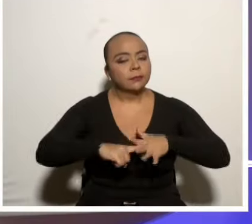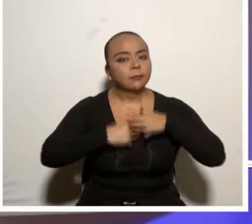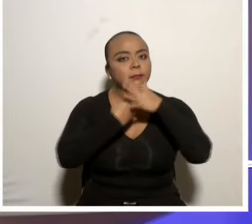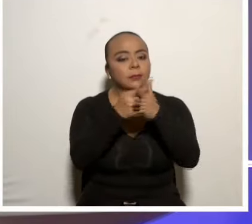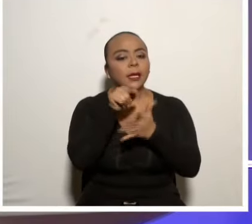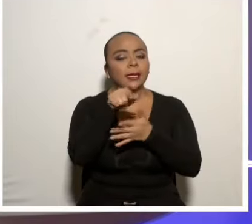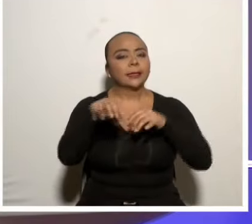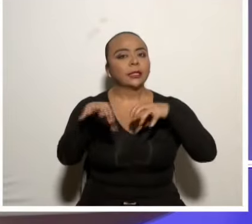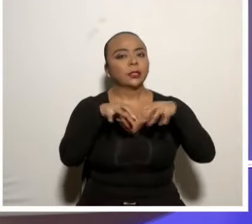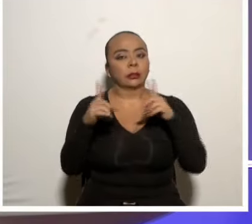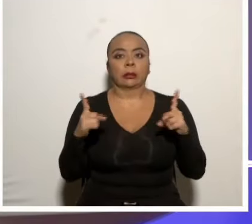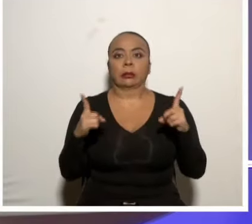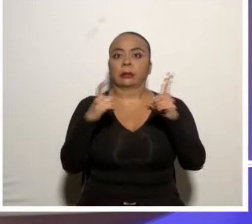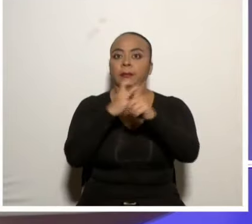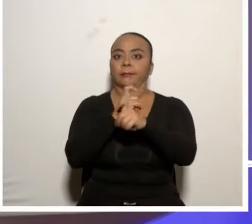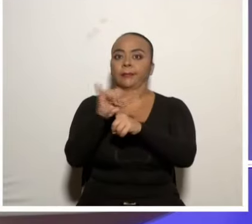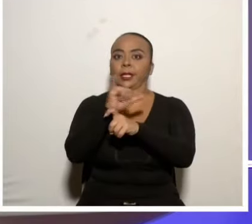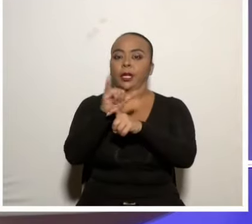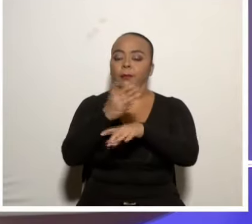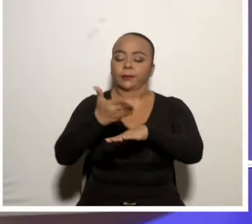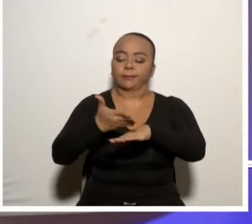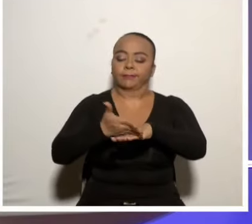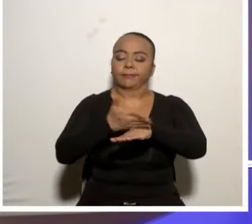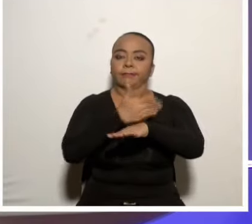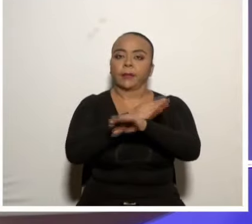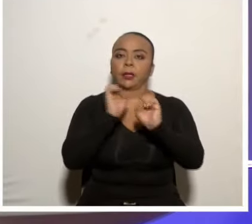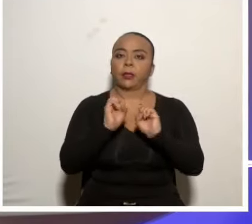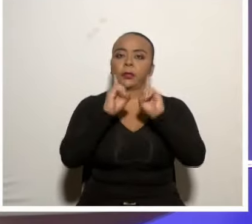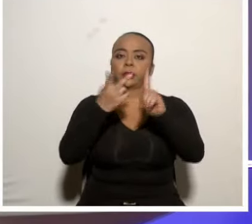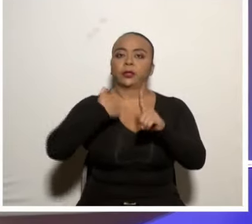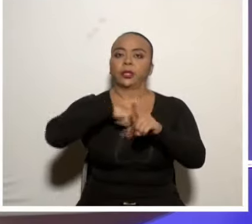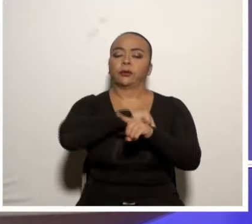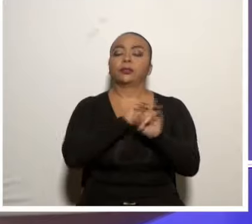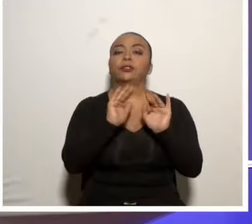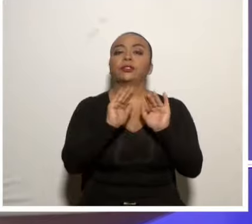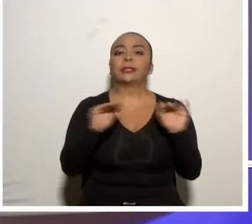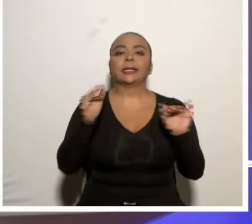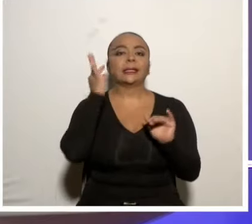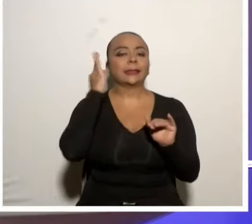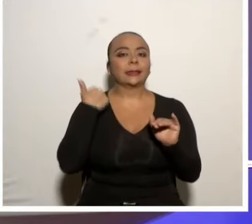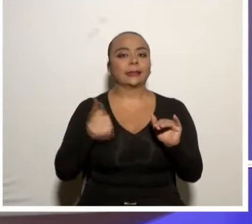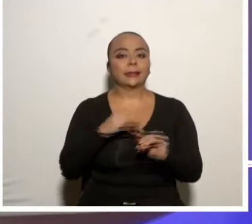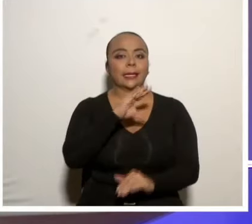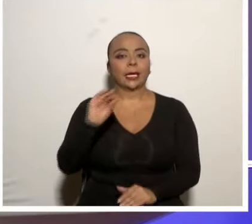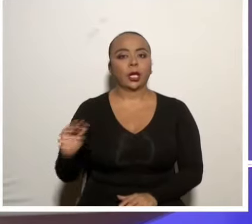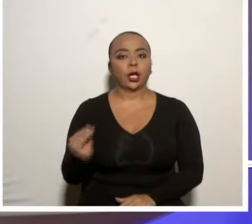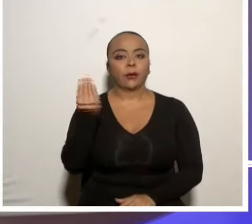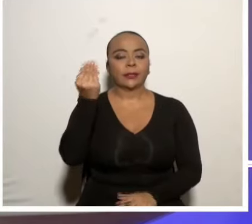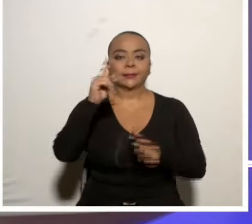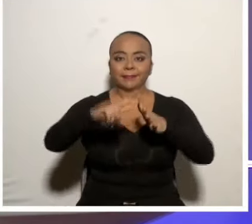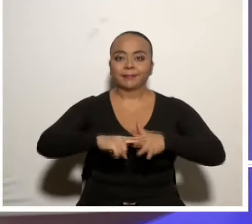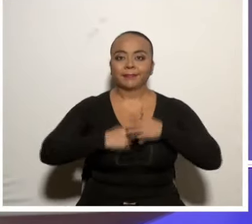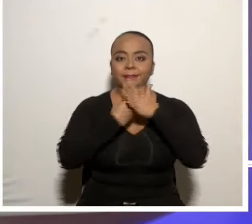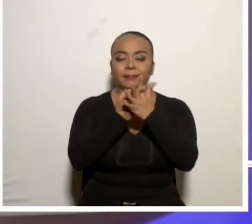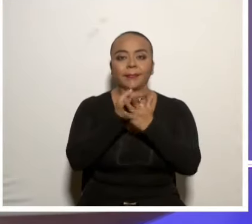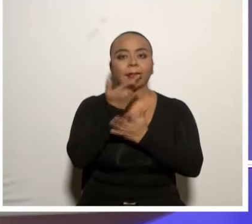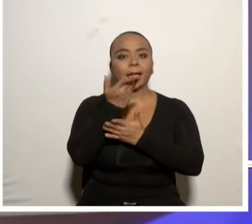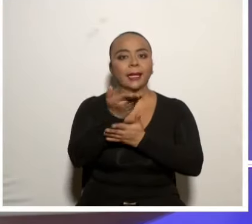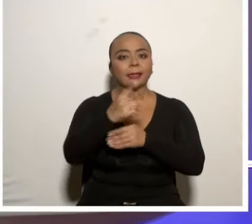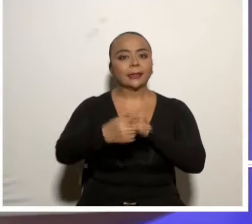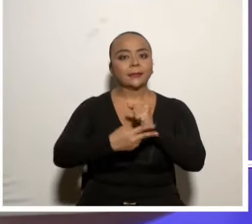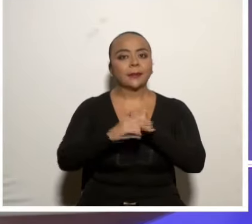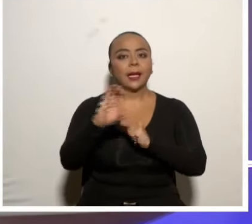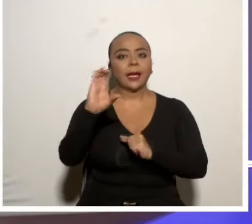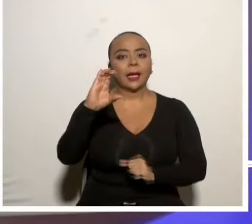una acción tan compleja como recuperar la educación de nuestros niños, niñas y jóvenes. Inicia en esta ronda